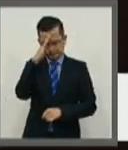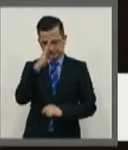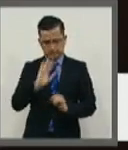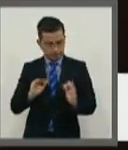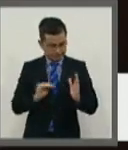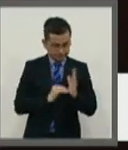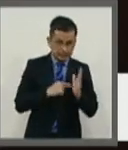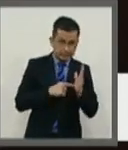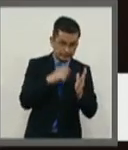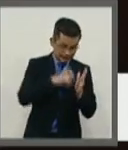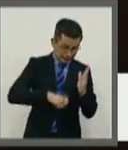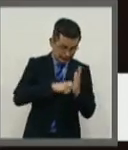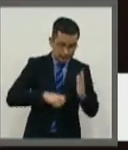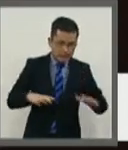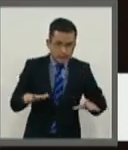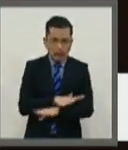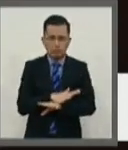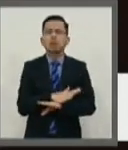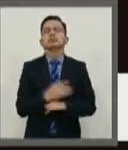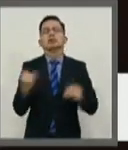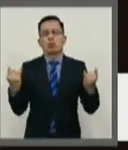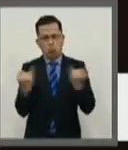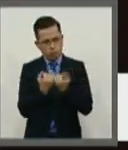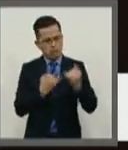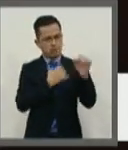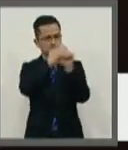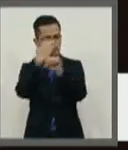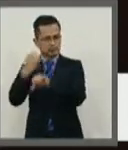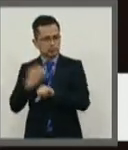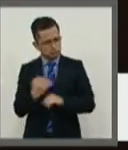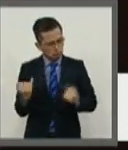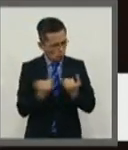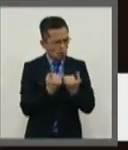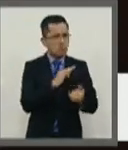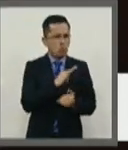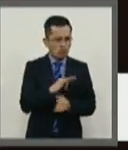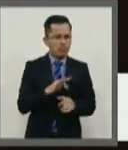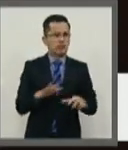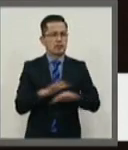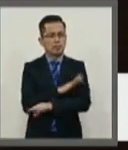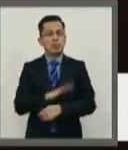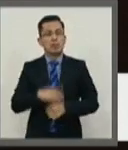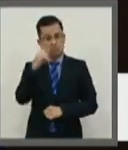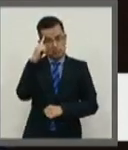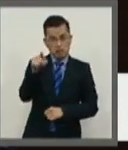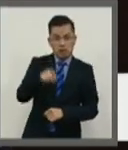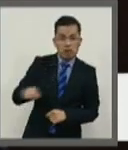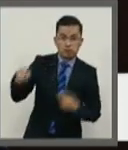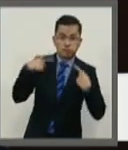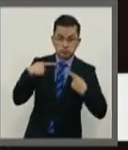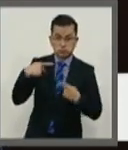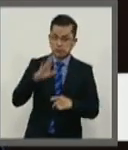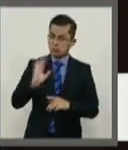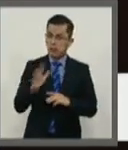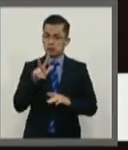homologarán esta reforma y concederán el derecho a quienes votan desde los 18 años para ser electos.